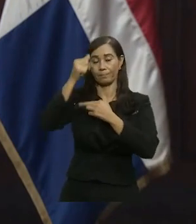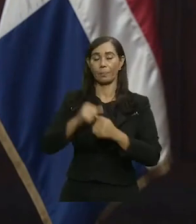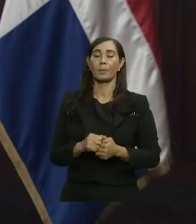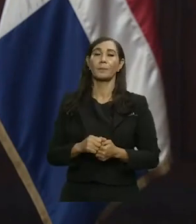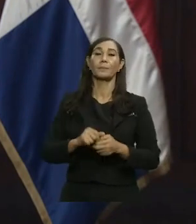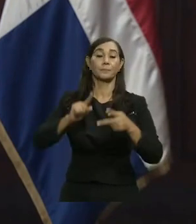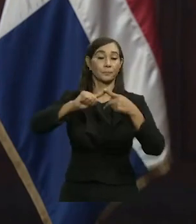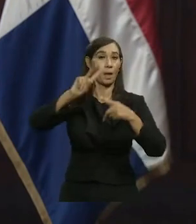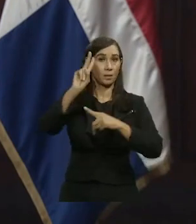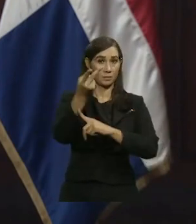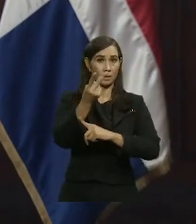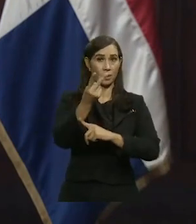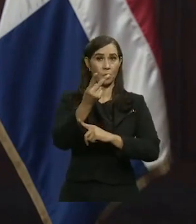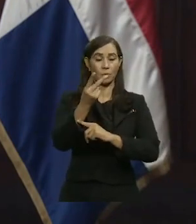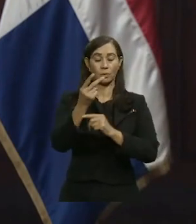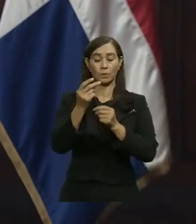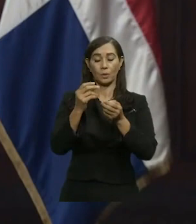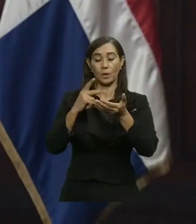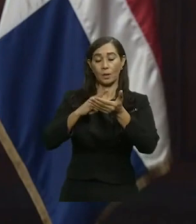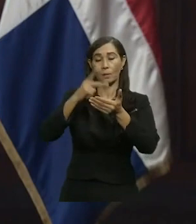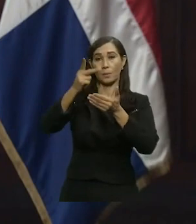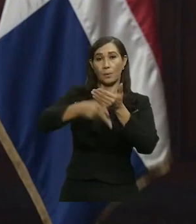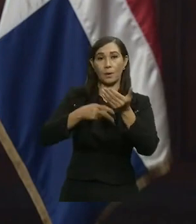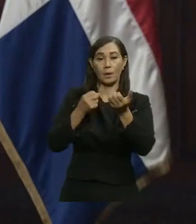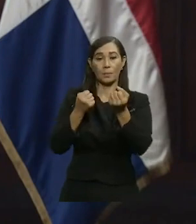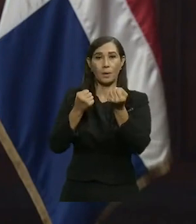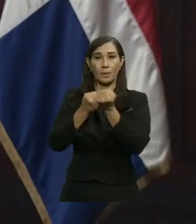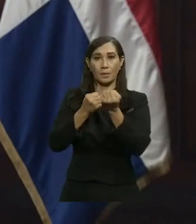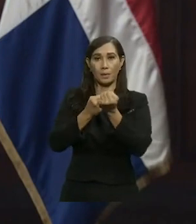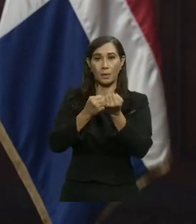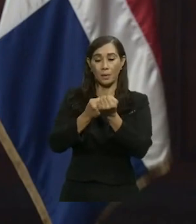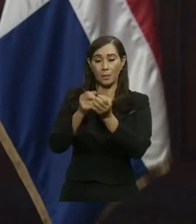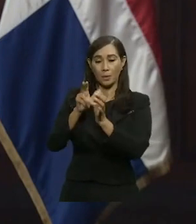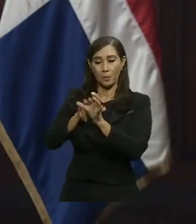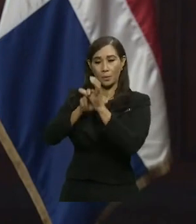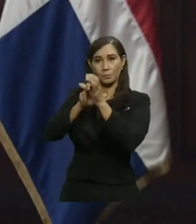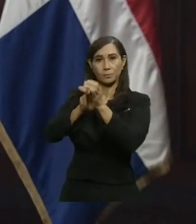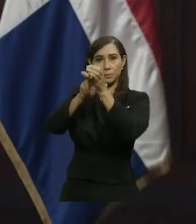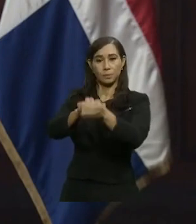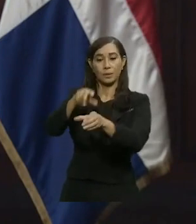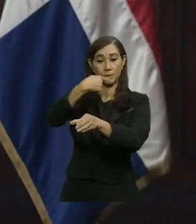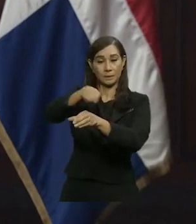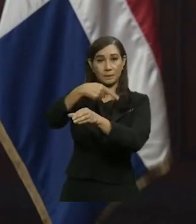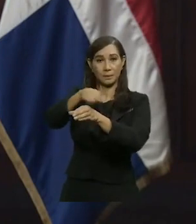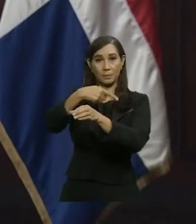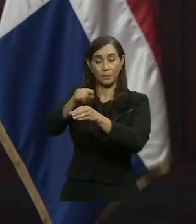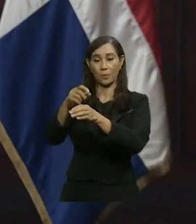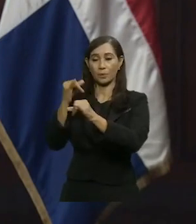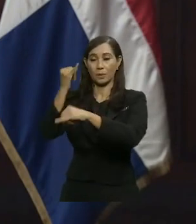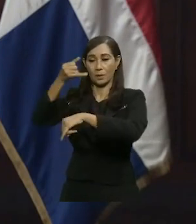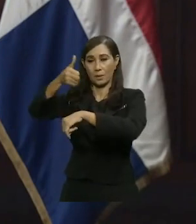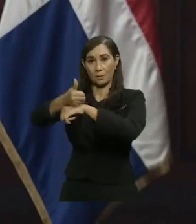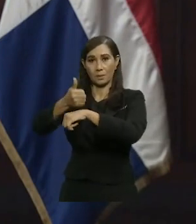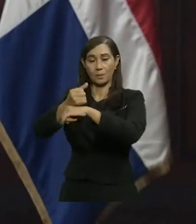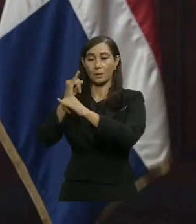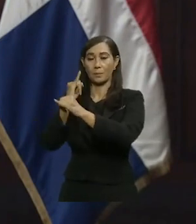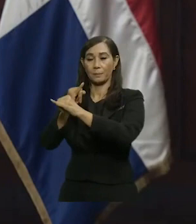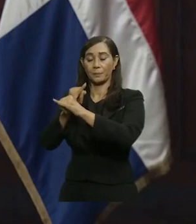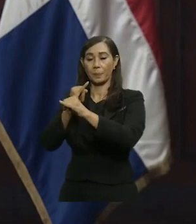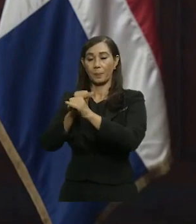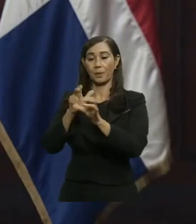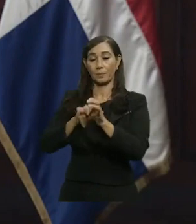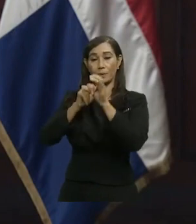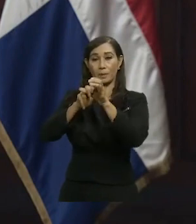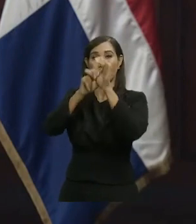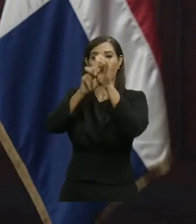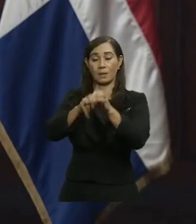Segundo, aumentar el programa de subsidio directo al sector transporte implementado por el Instituto Nacional de Tránsito y Transporte